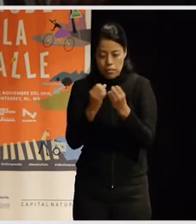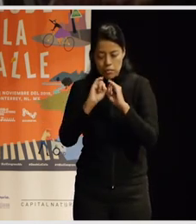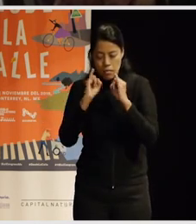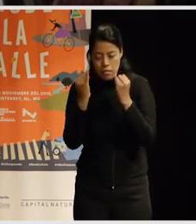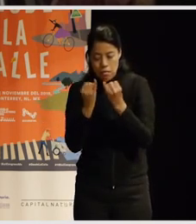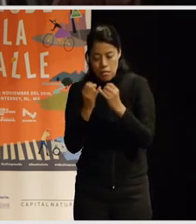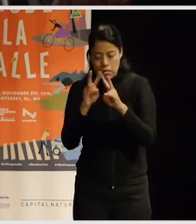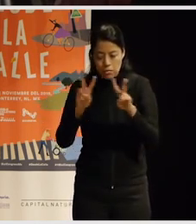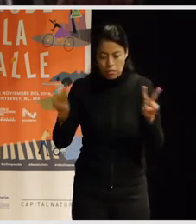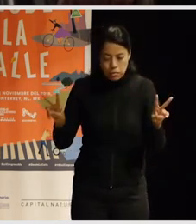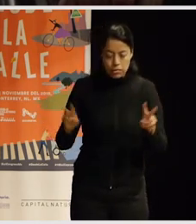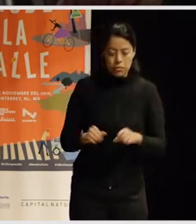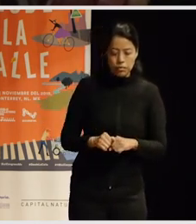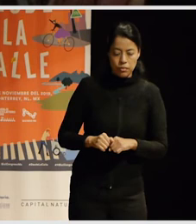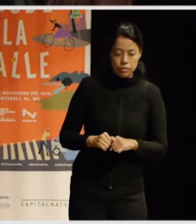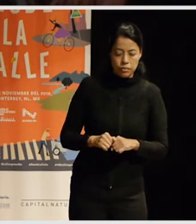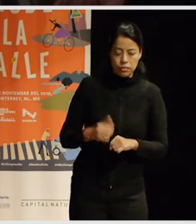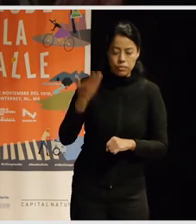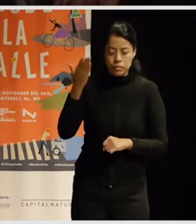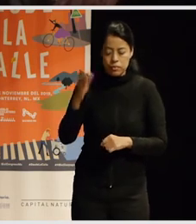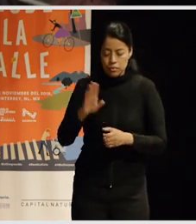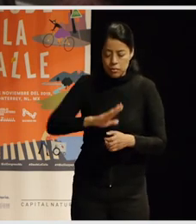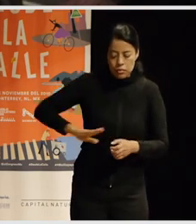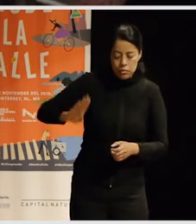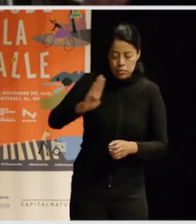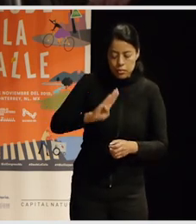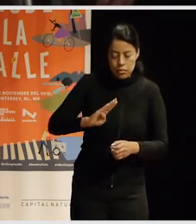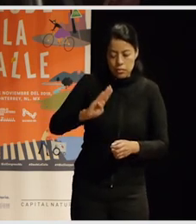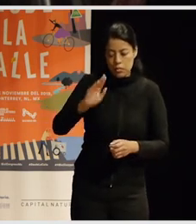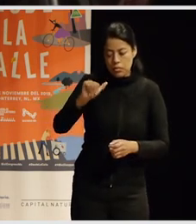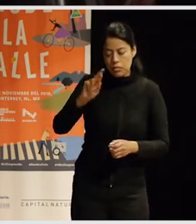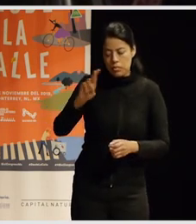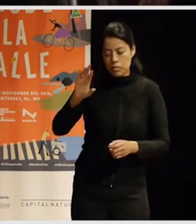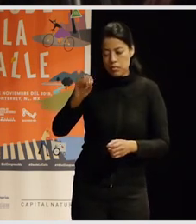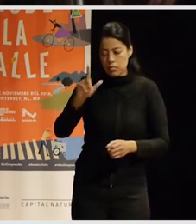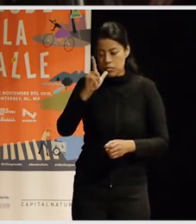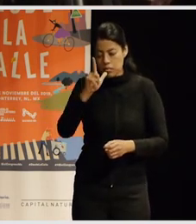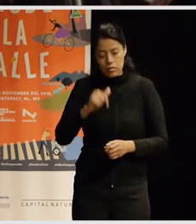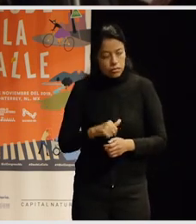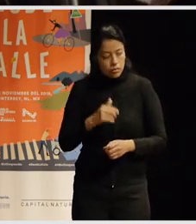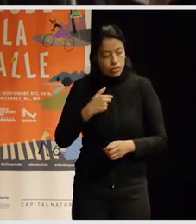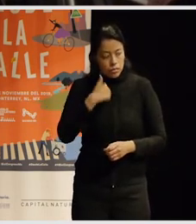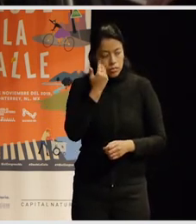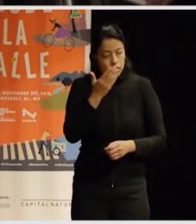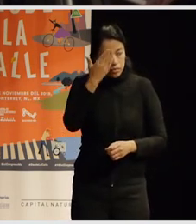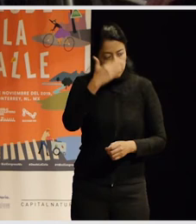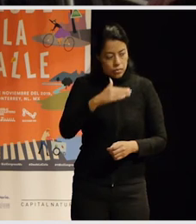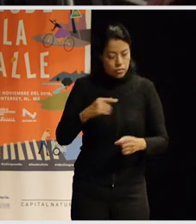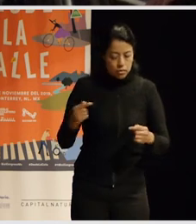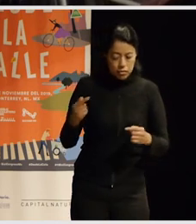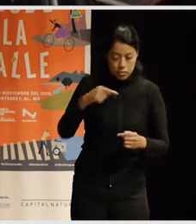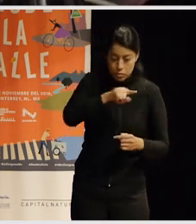vecinos y vecinas que lo pidieron del barrio la luz entonces o sea saber si en dentro de sus intervenciones